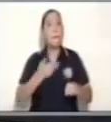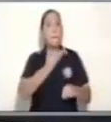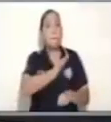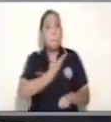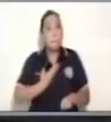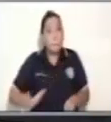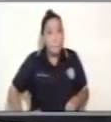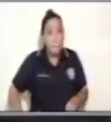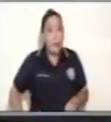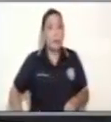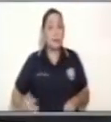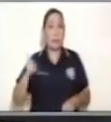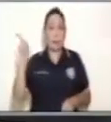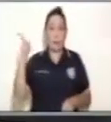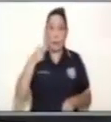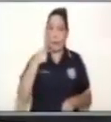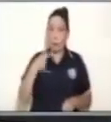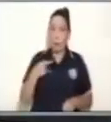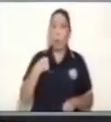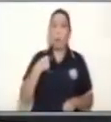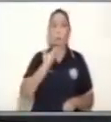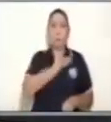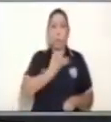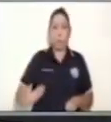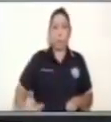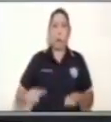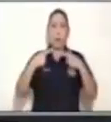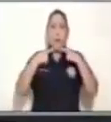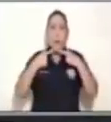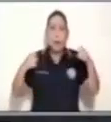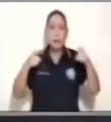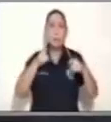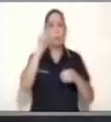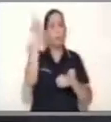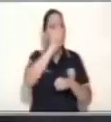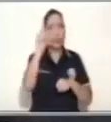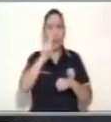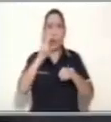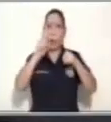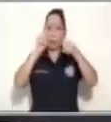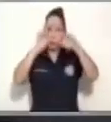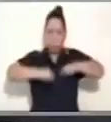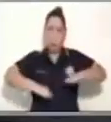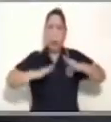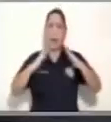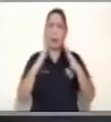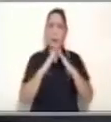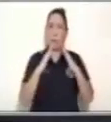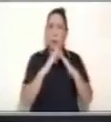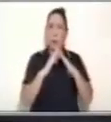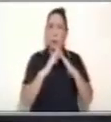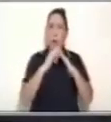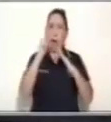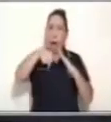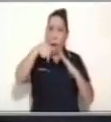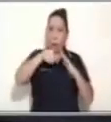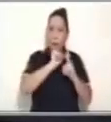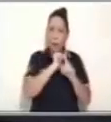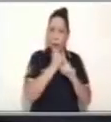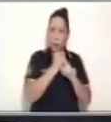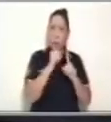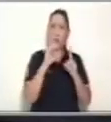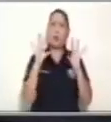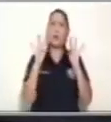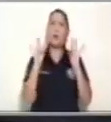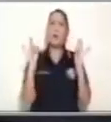nos dijo, no pueden salir de casa. Pese a todas las situaciones que hay en